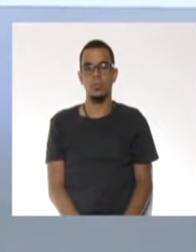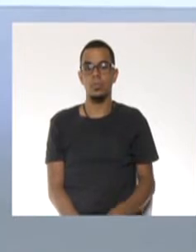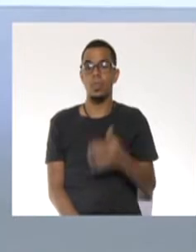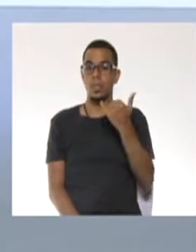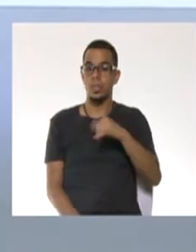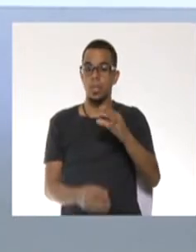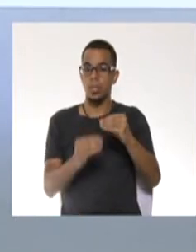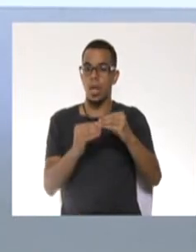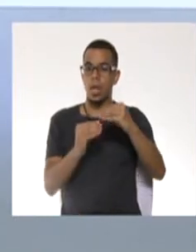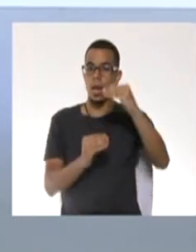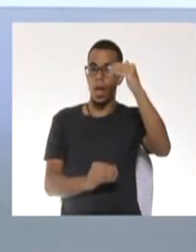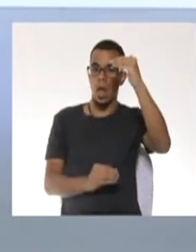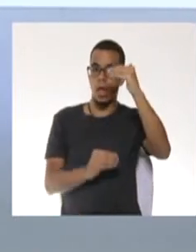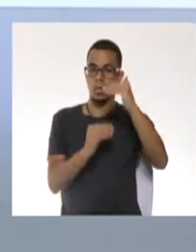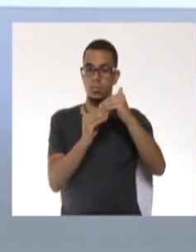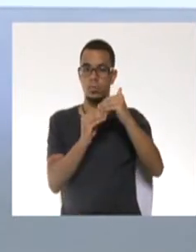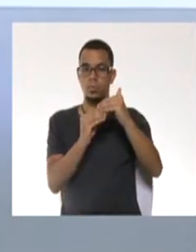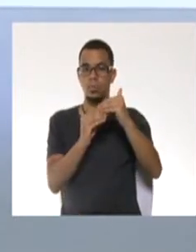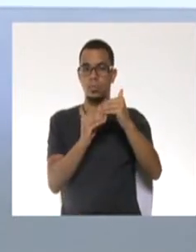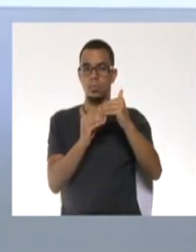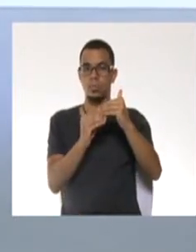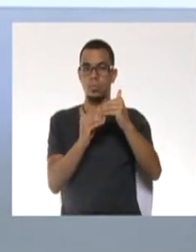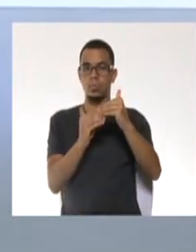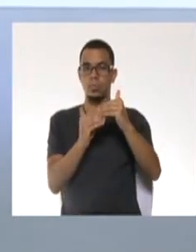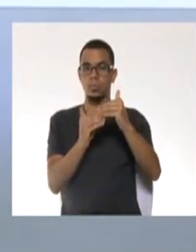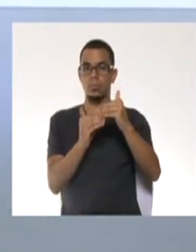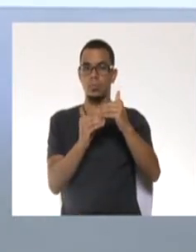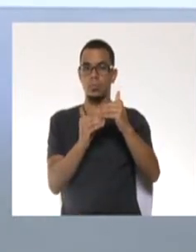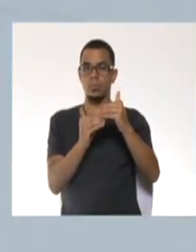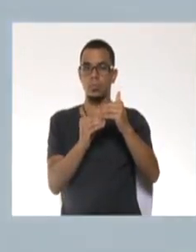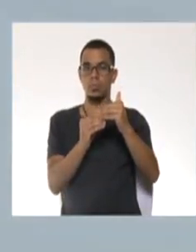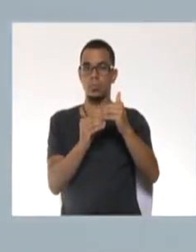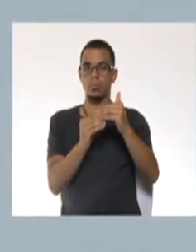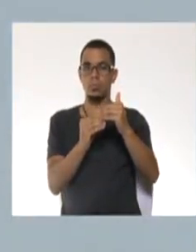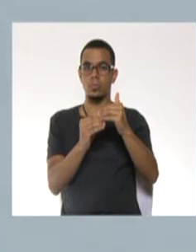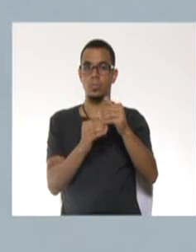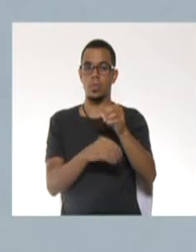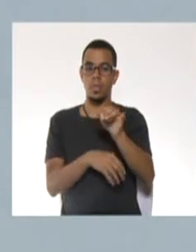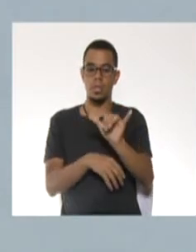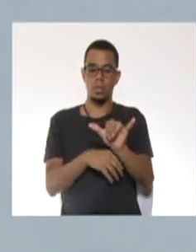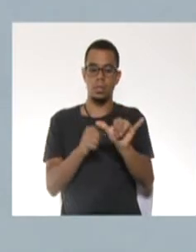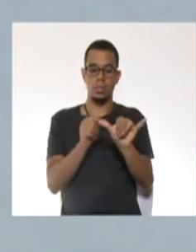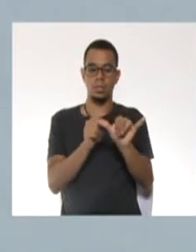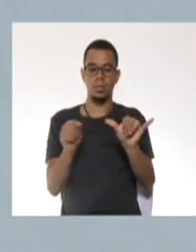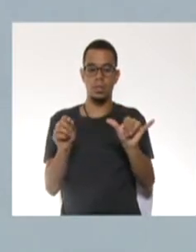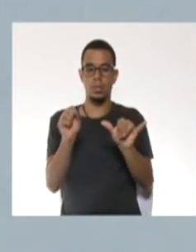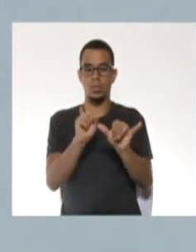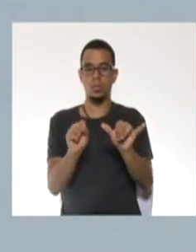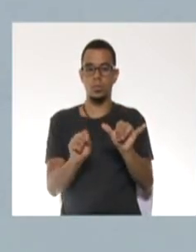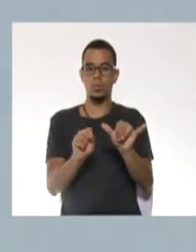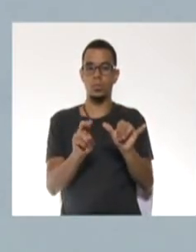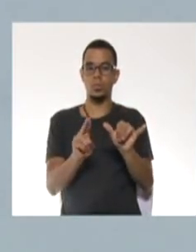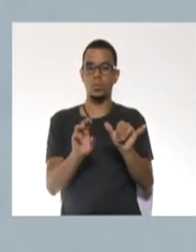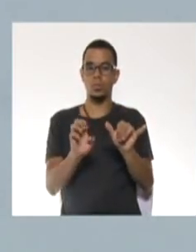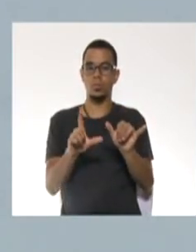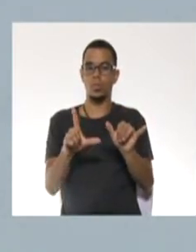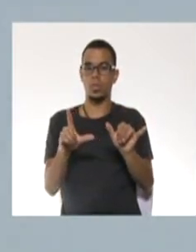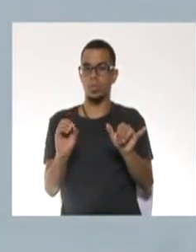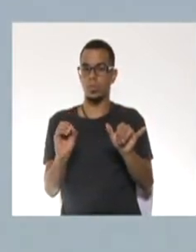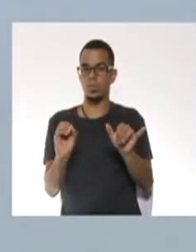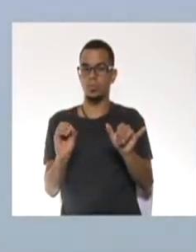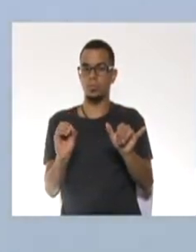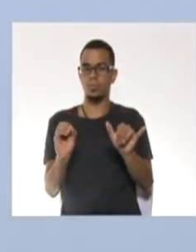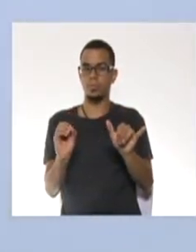altura, tenemos la superficie del suelo que es Y subsuelo. Acá es Y subsuelo, donde está la moneda, ¿ok? Es Y